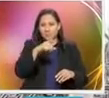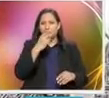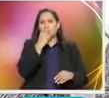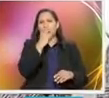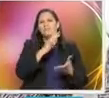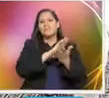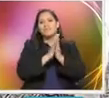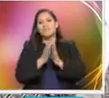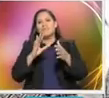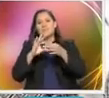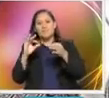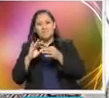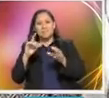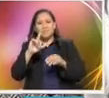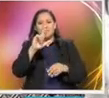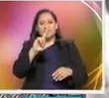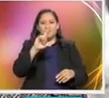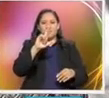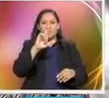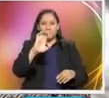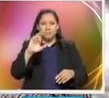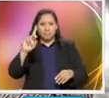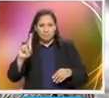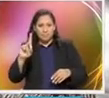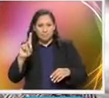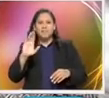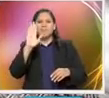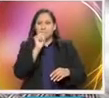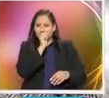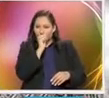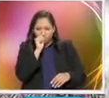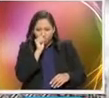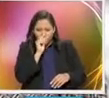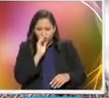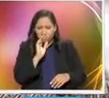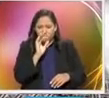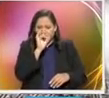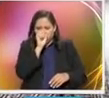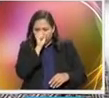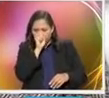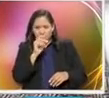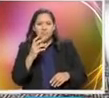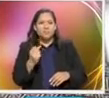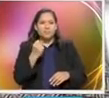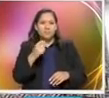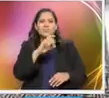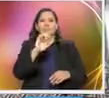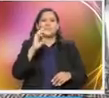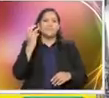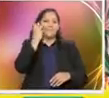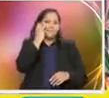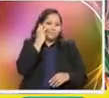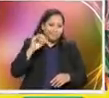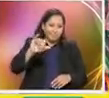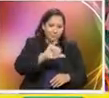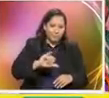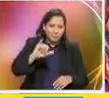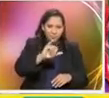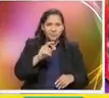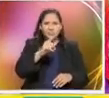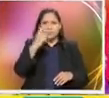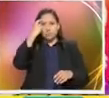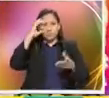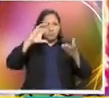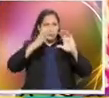una referencia al LSD, que en ese entonces era una droga muy popular, al ácido, y precursora de la